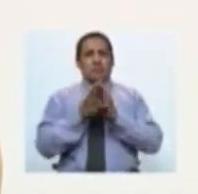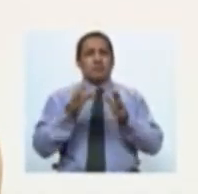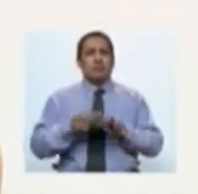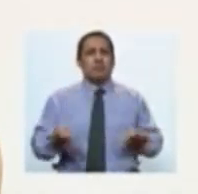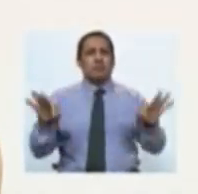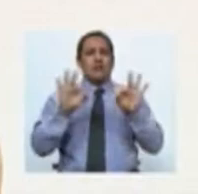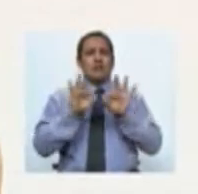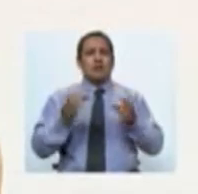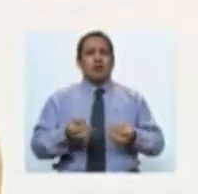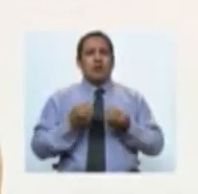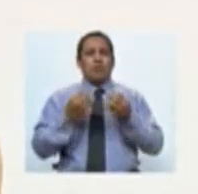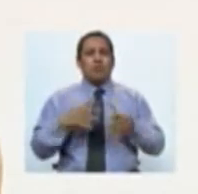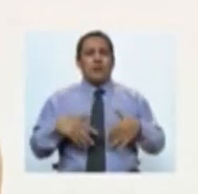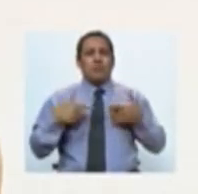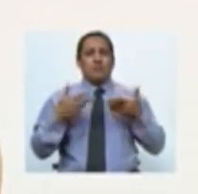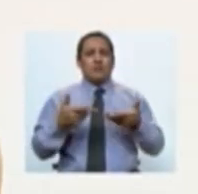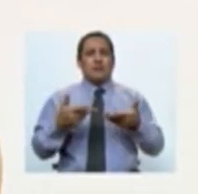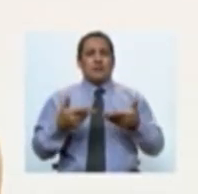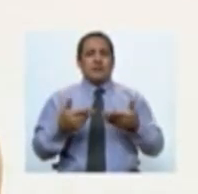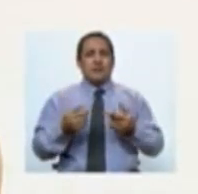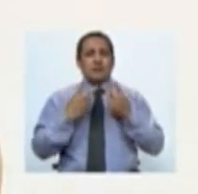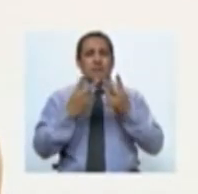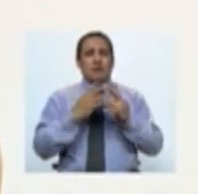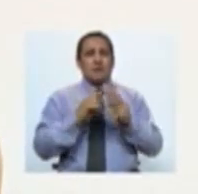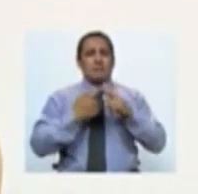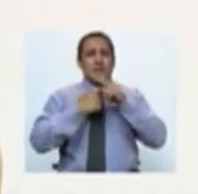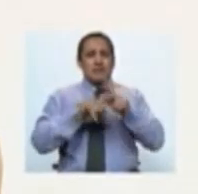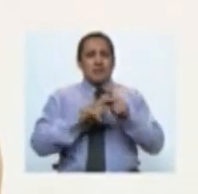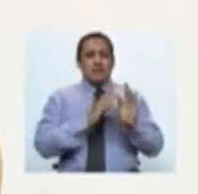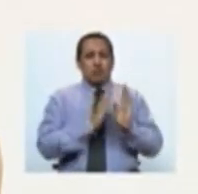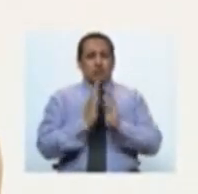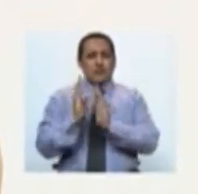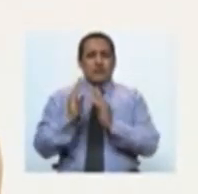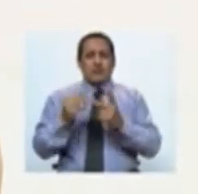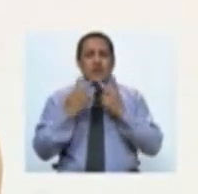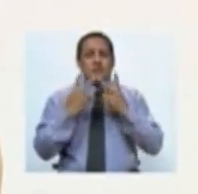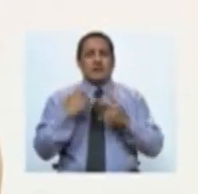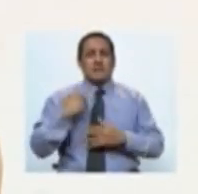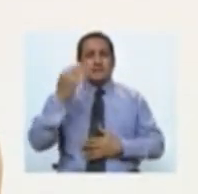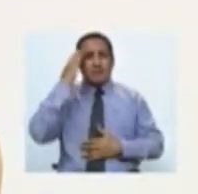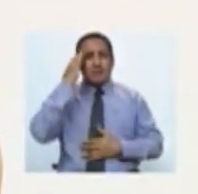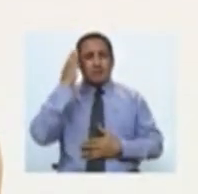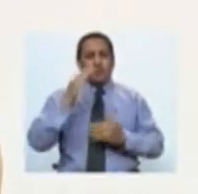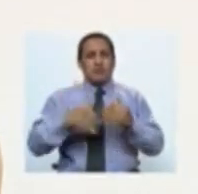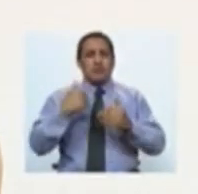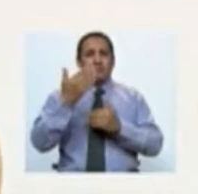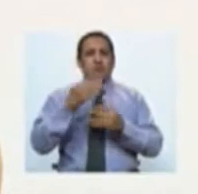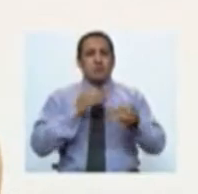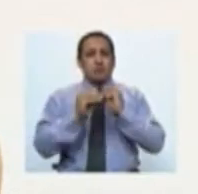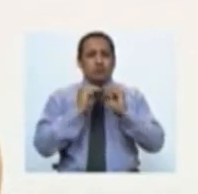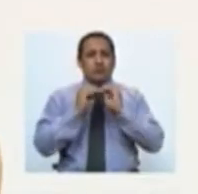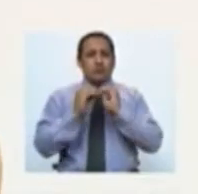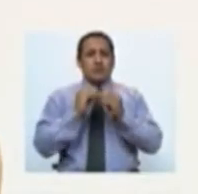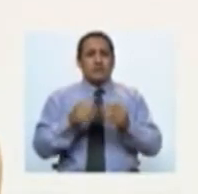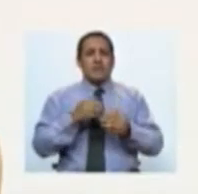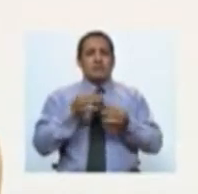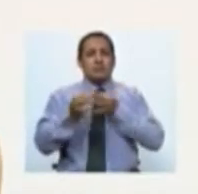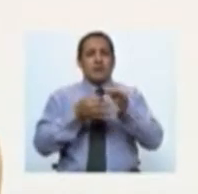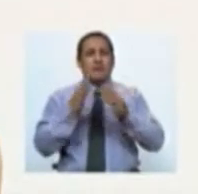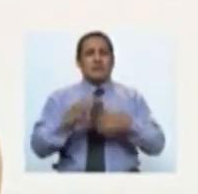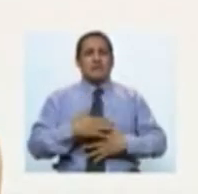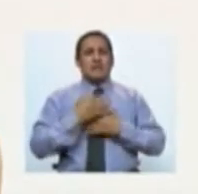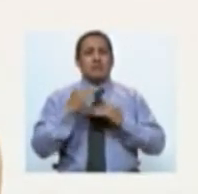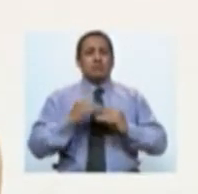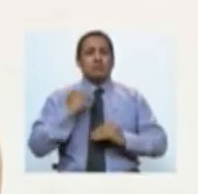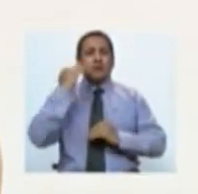suficientemente razonable como para proceder de esa manera, teniendo en cuenta, y lo ratifico, que el